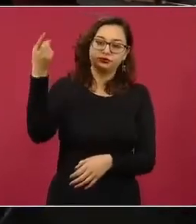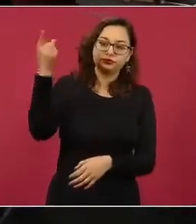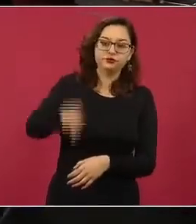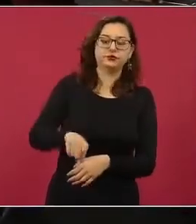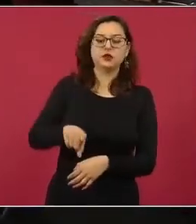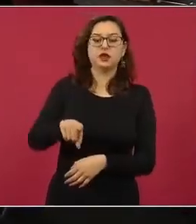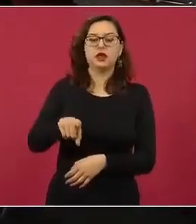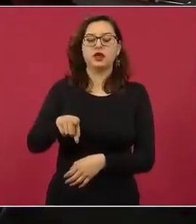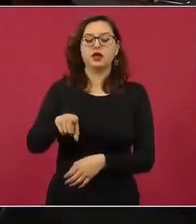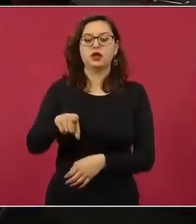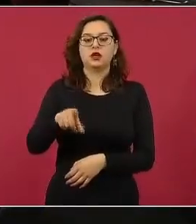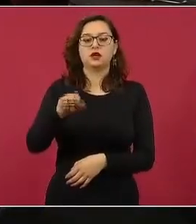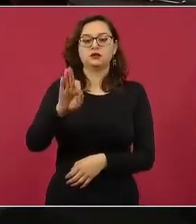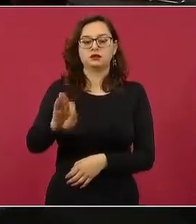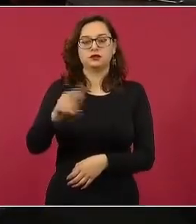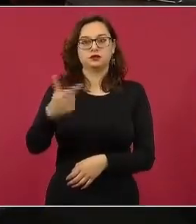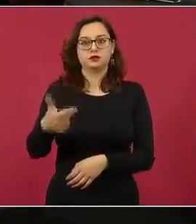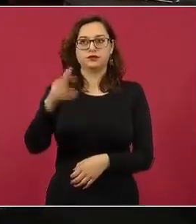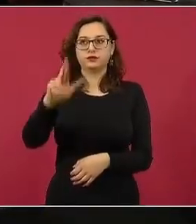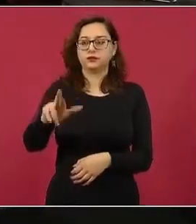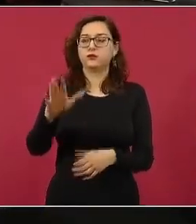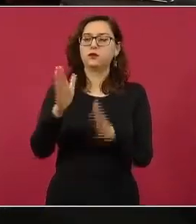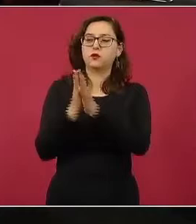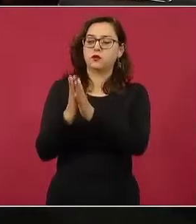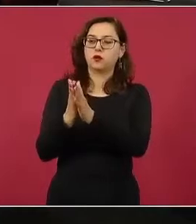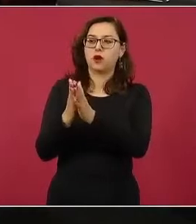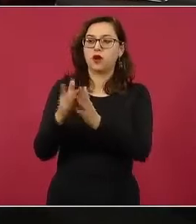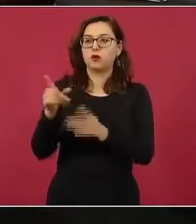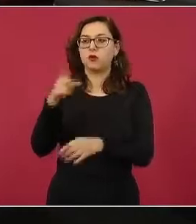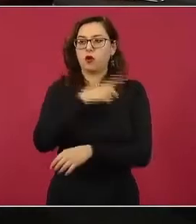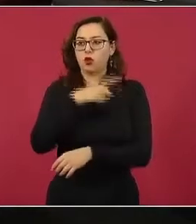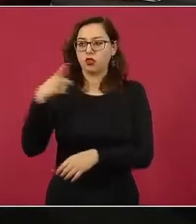todo lo que es la protección a los periodistas.